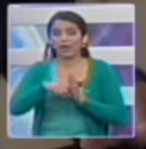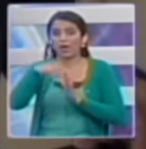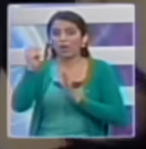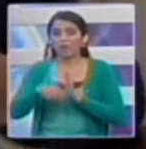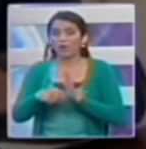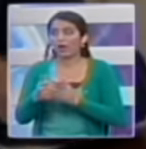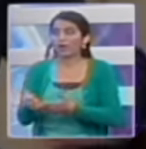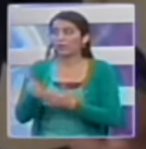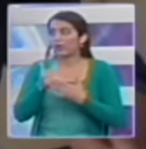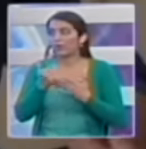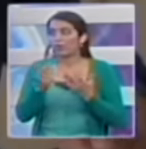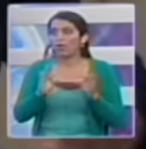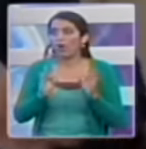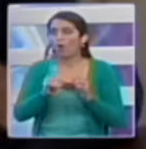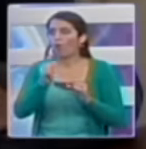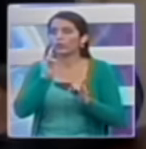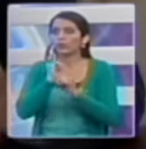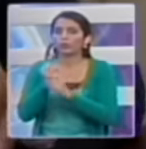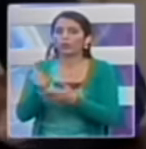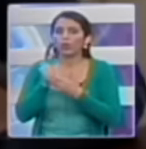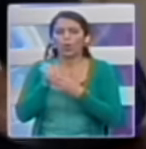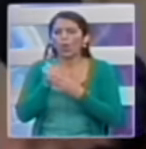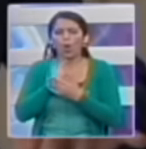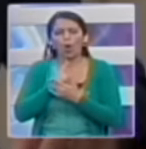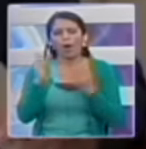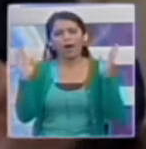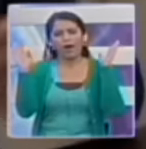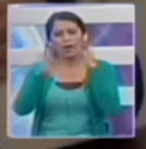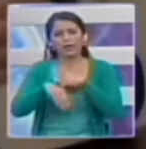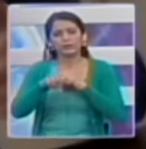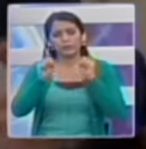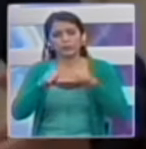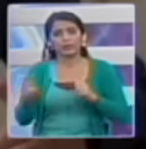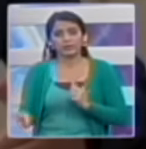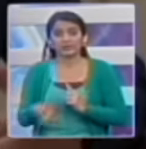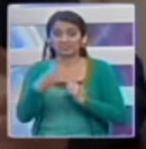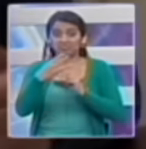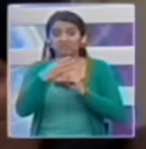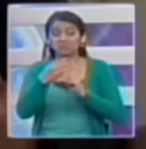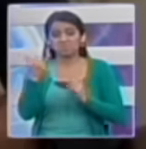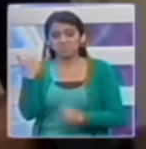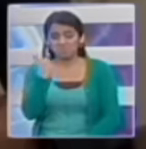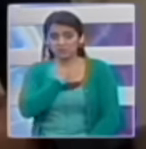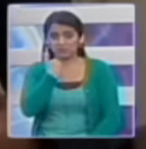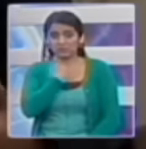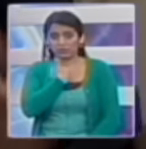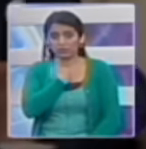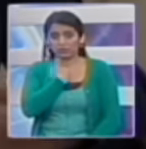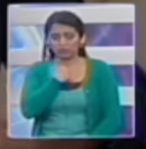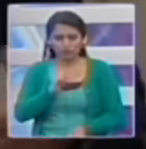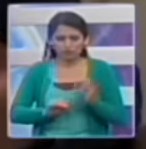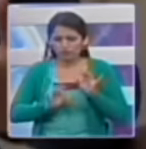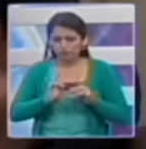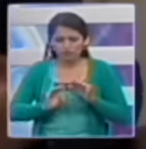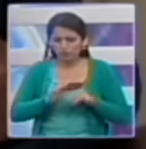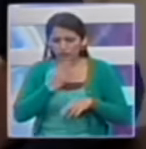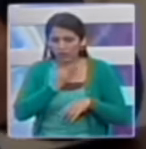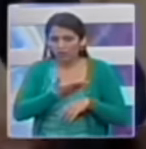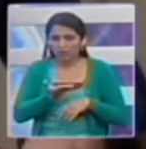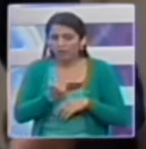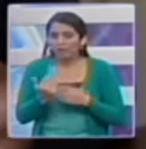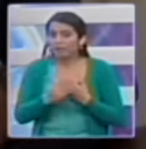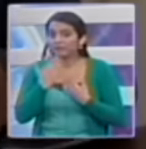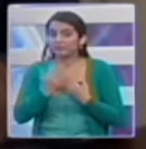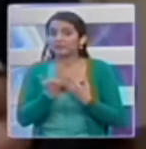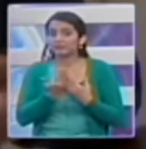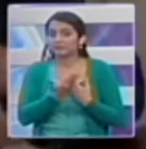intermediario tiene que hacer. No tiene costo, es absolutamente gratuito, es consultar. Yo creo que el sistema tecnológico, ahora todos pueden